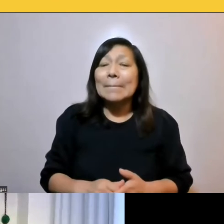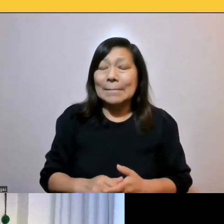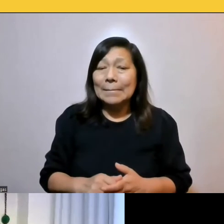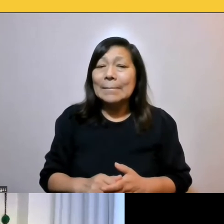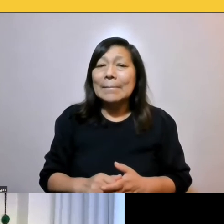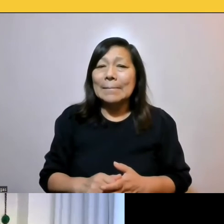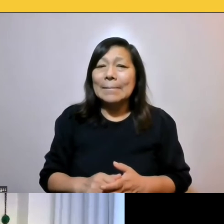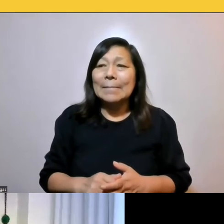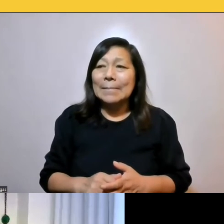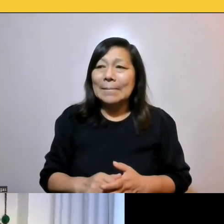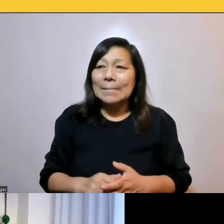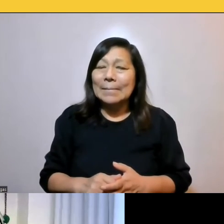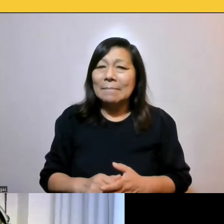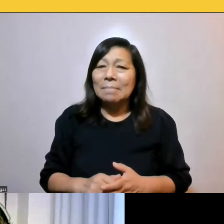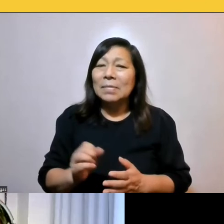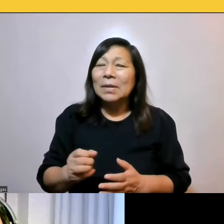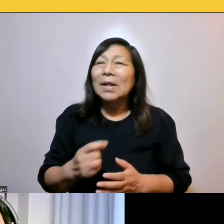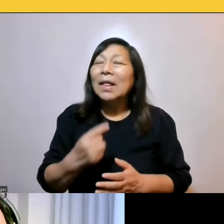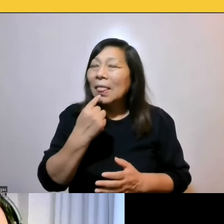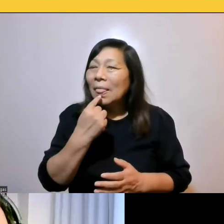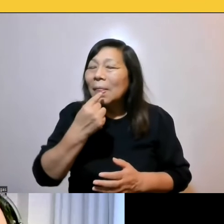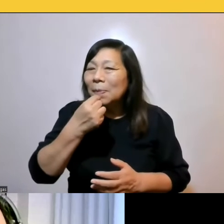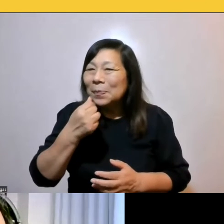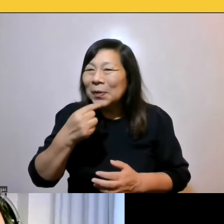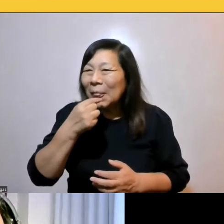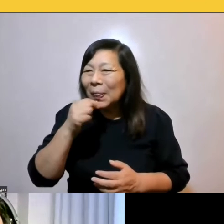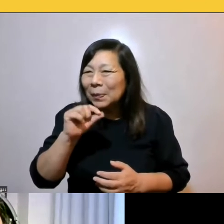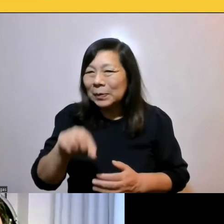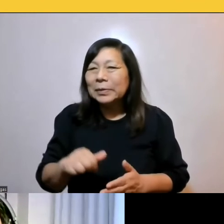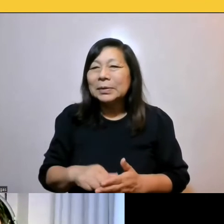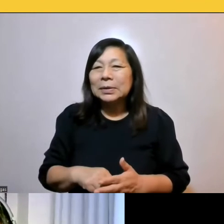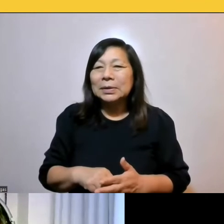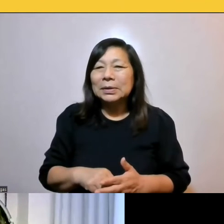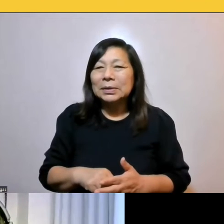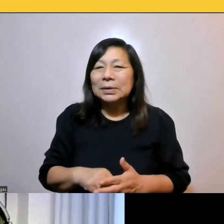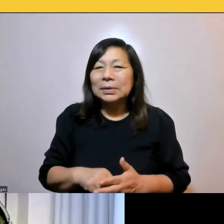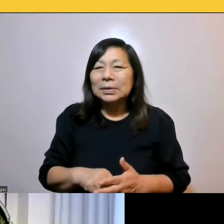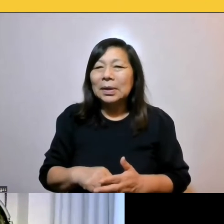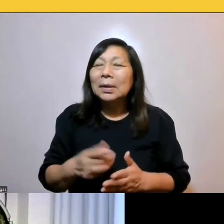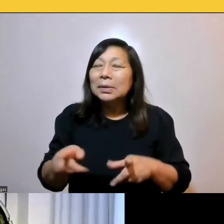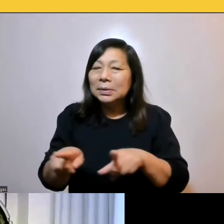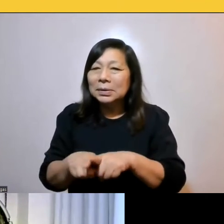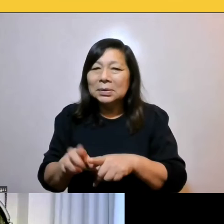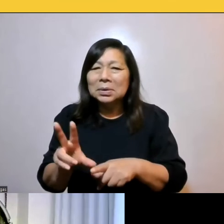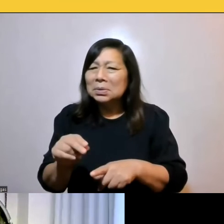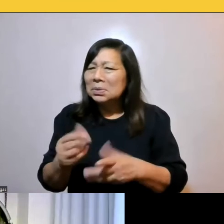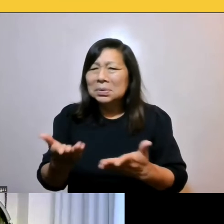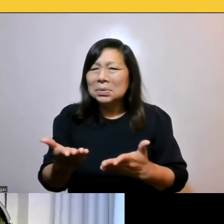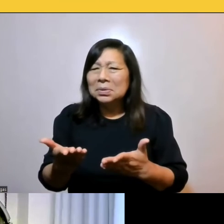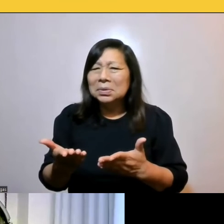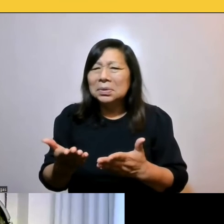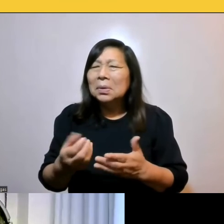puesto y había notado antes. Si la saliva genera o tiene bacterias, mi pareja dice que no quiere hacerme